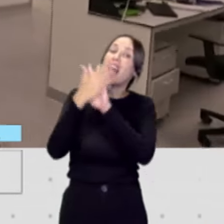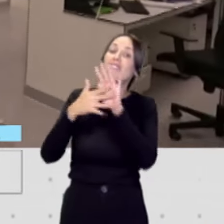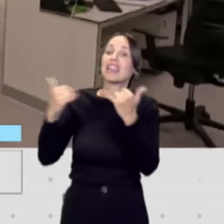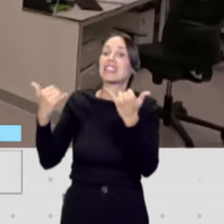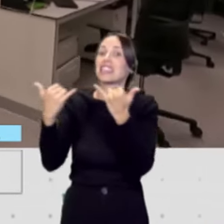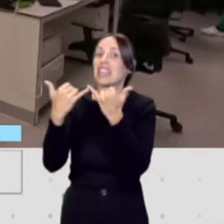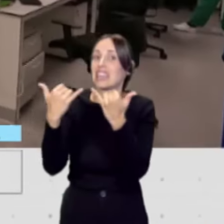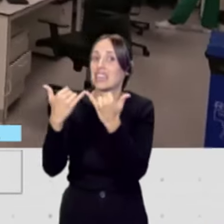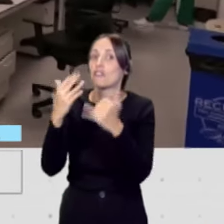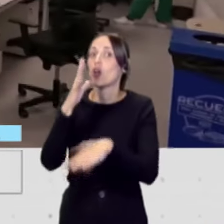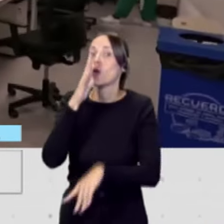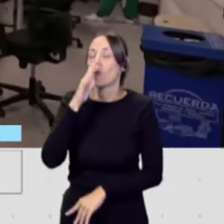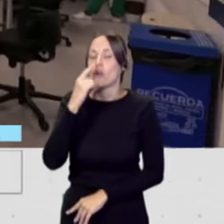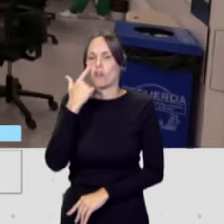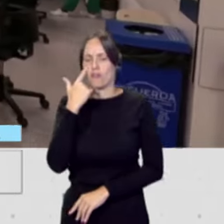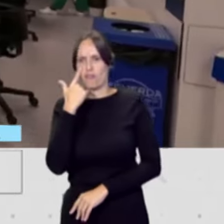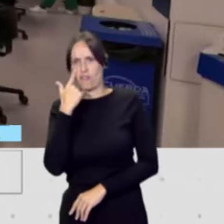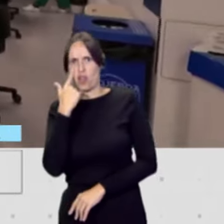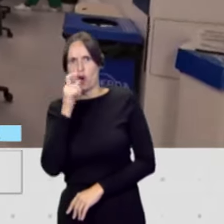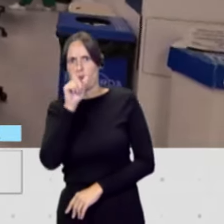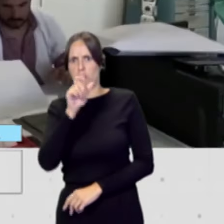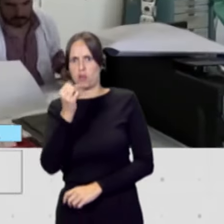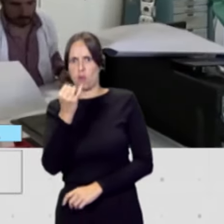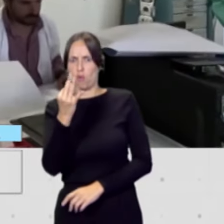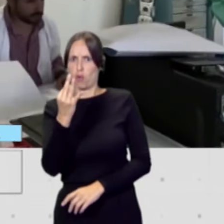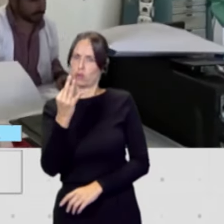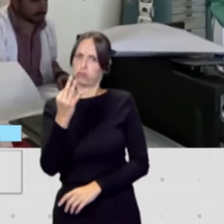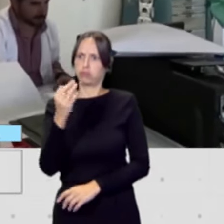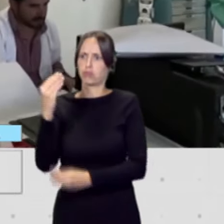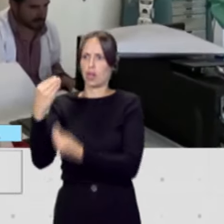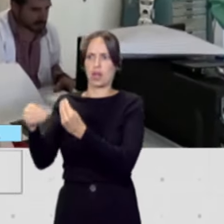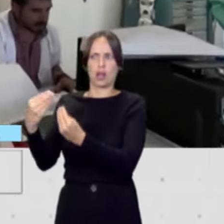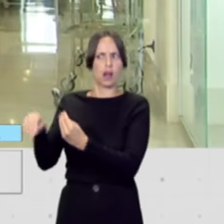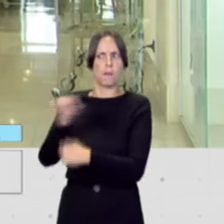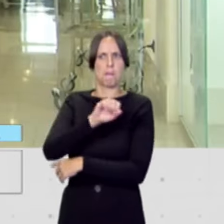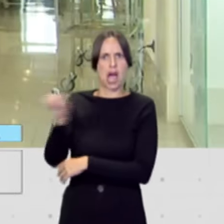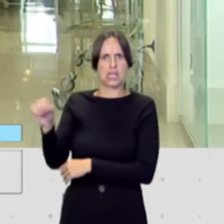veo que la cifra es superior a la que se presenta en Gran Canaria.